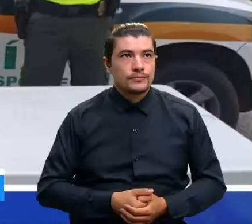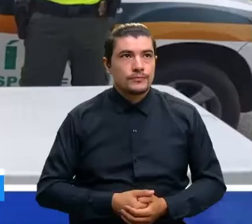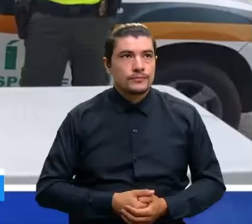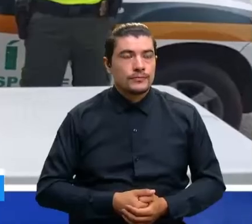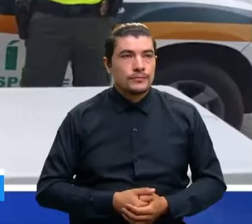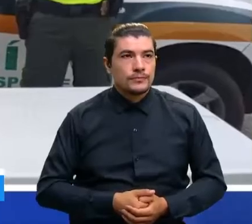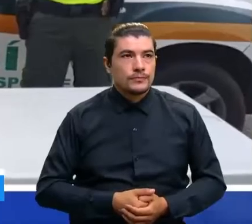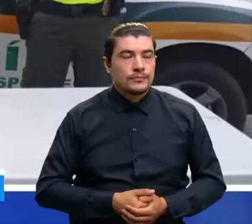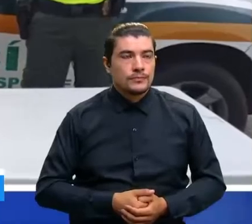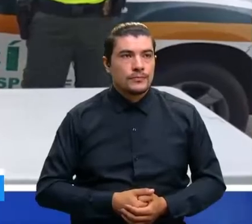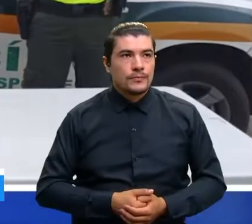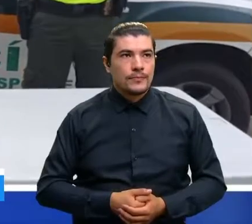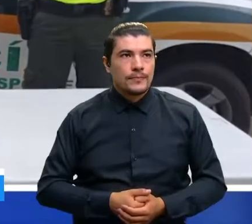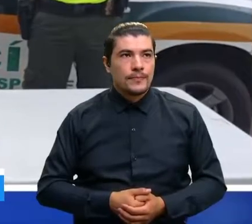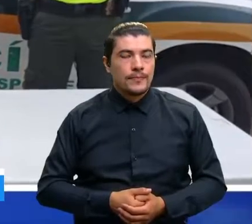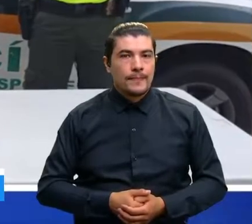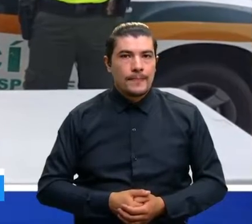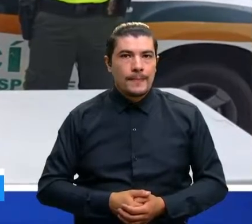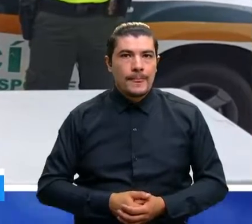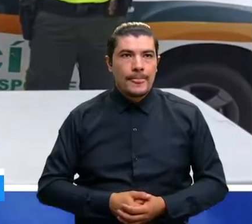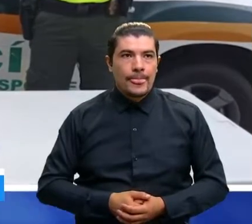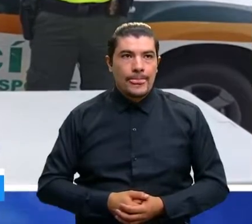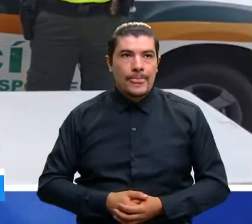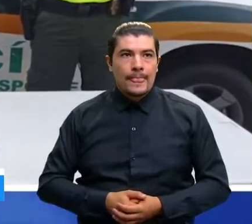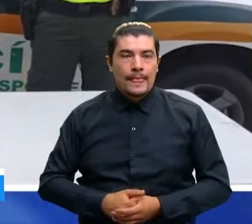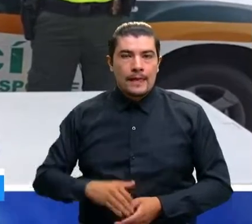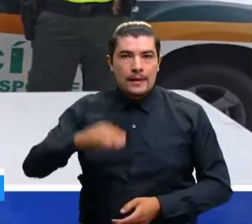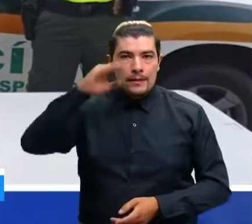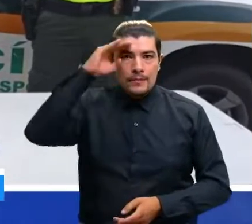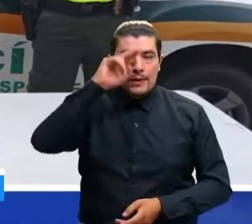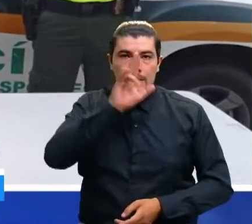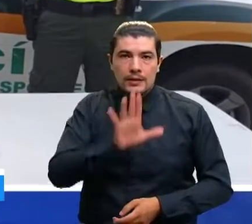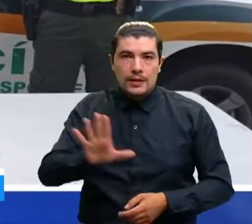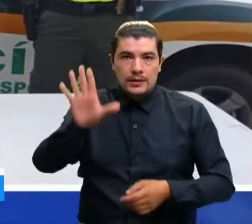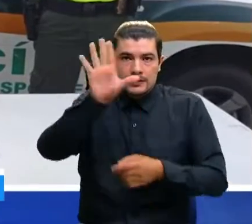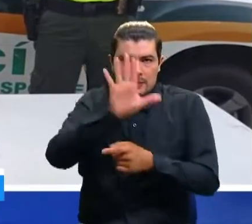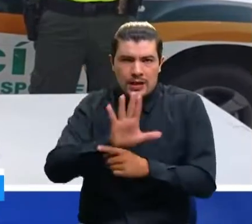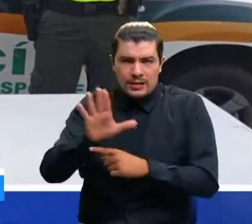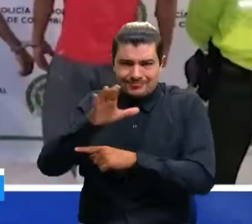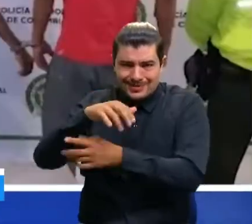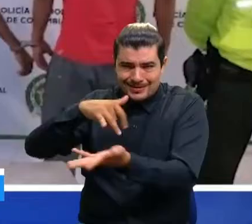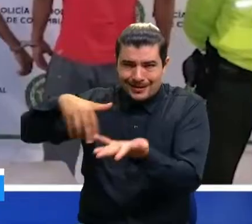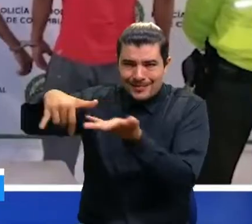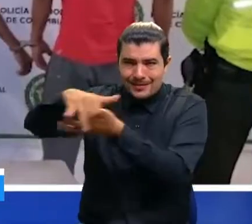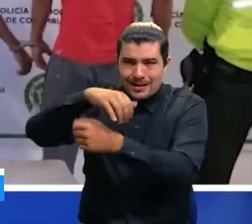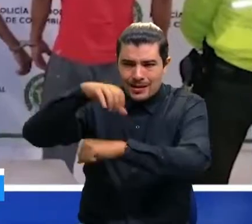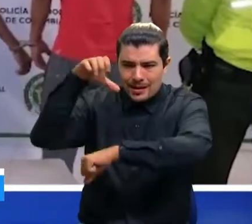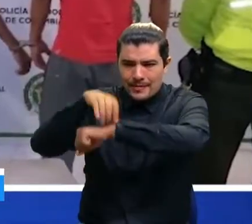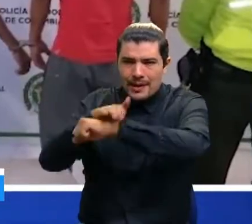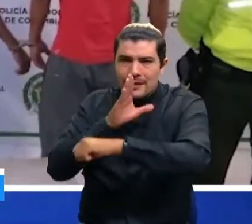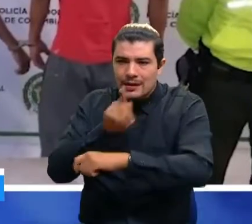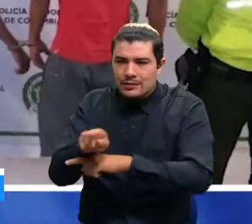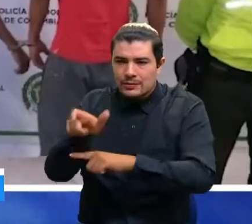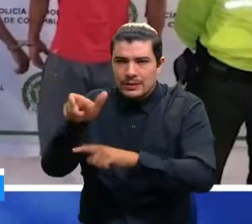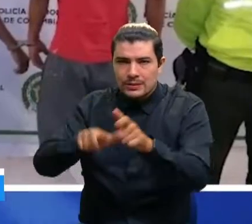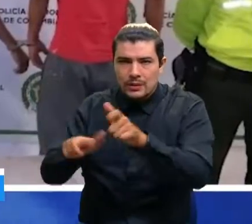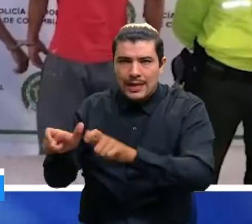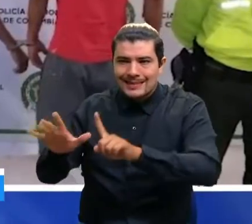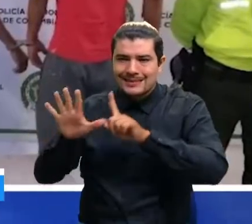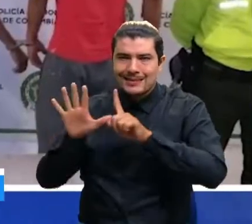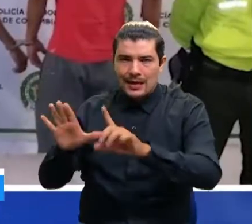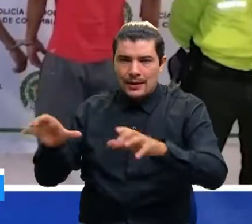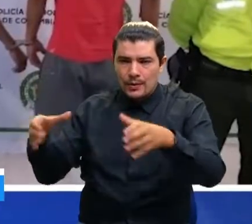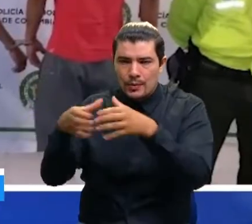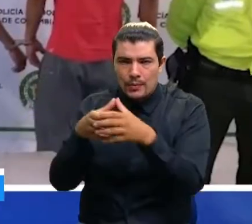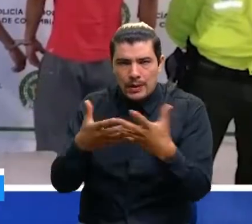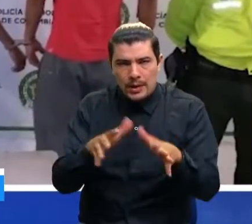Un fuerte golpe al microtráfico dieron las autoridades de policía en el departamento de Santander. Se trata de la captura de 6 individuos que